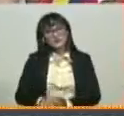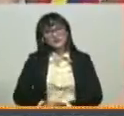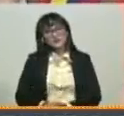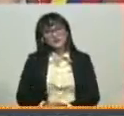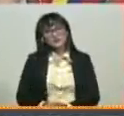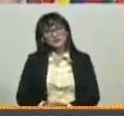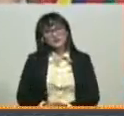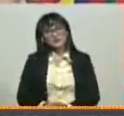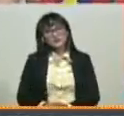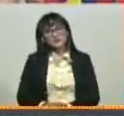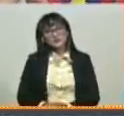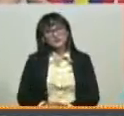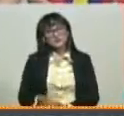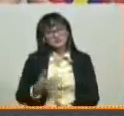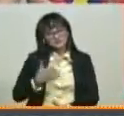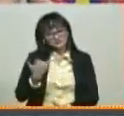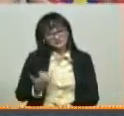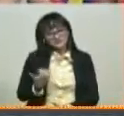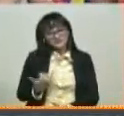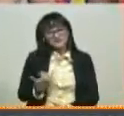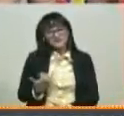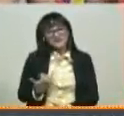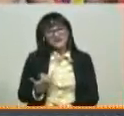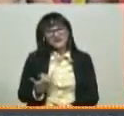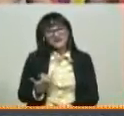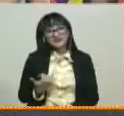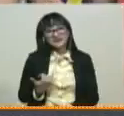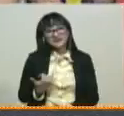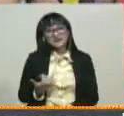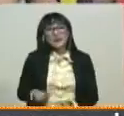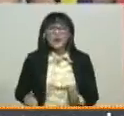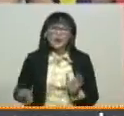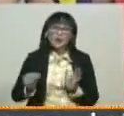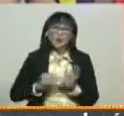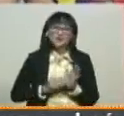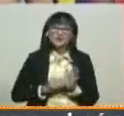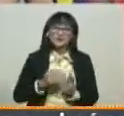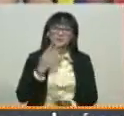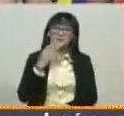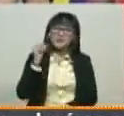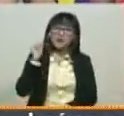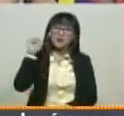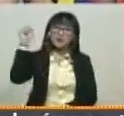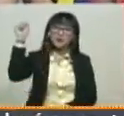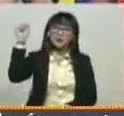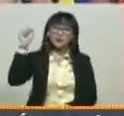aquí estoy. Una vez más, Nicolás Maduro Moro,